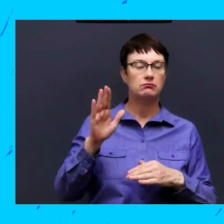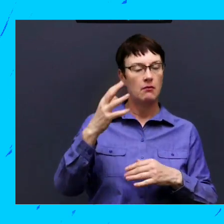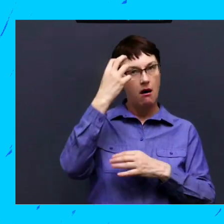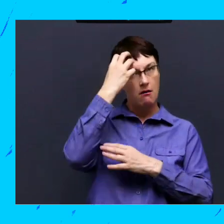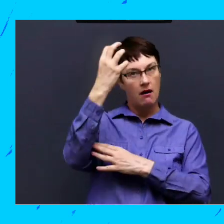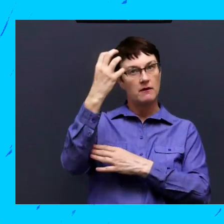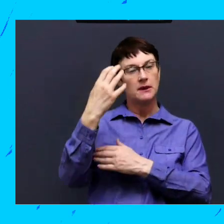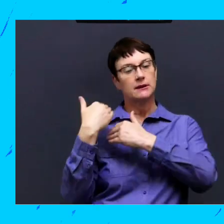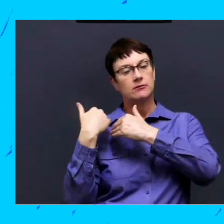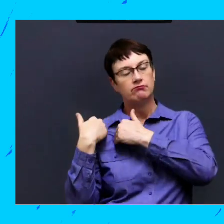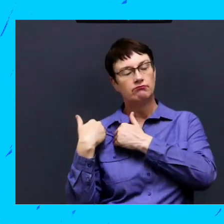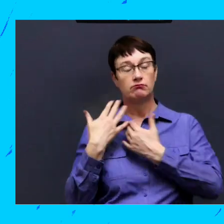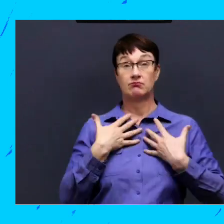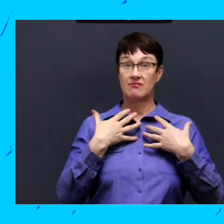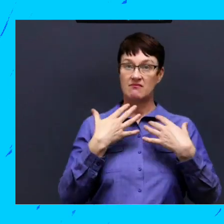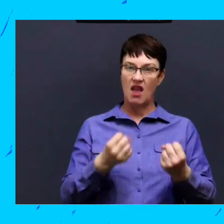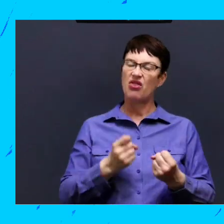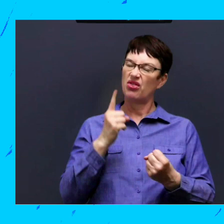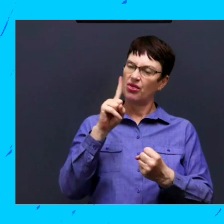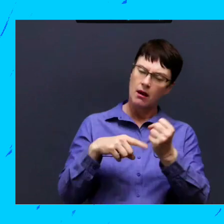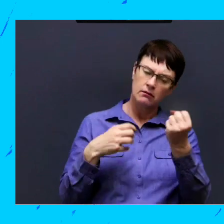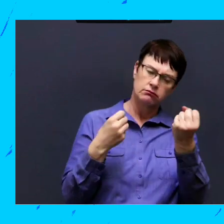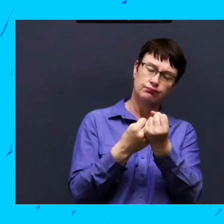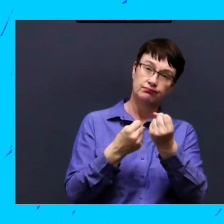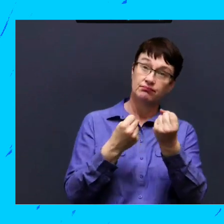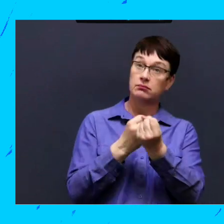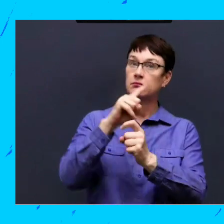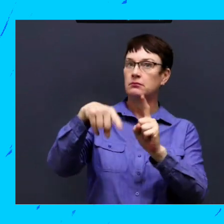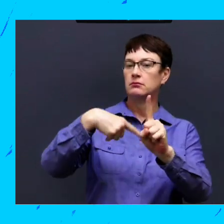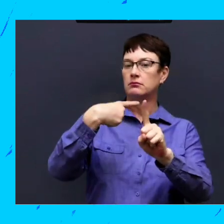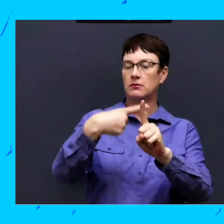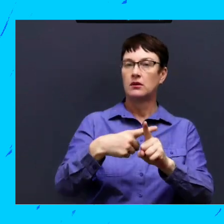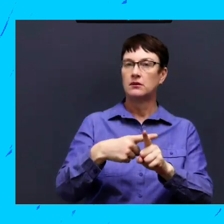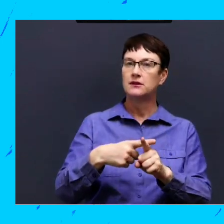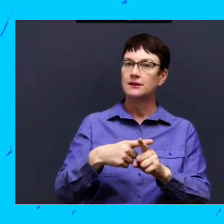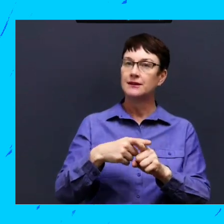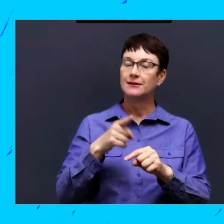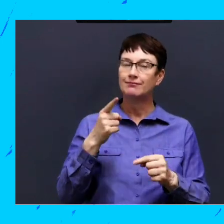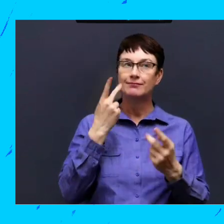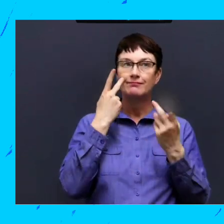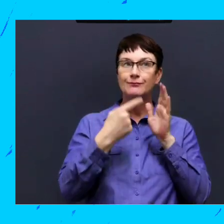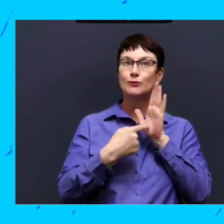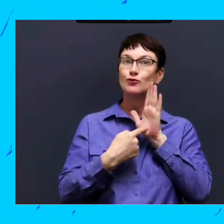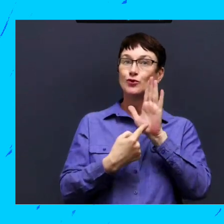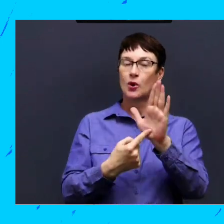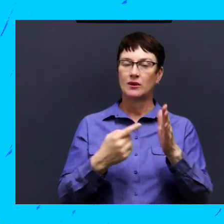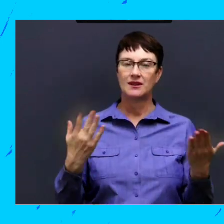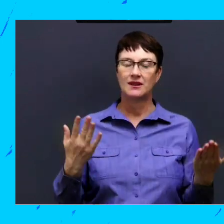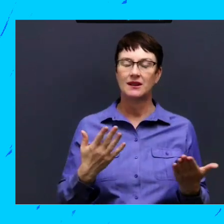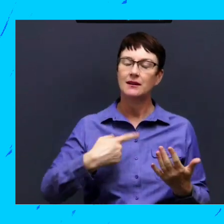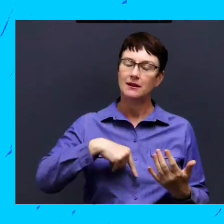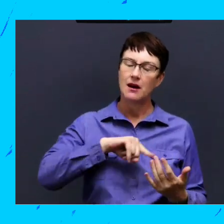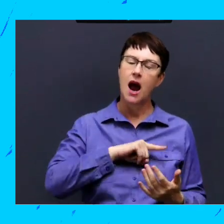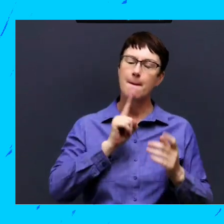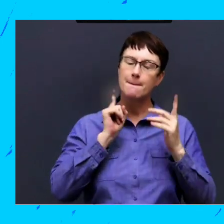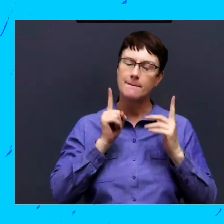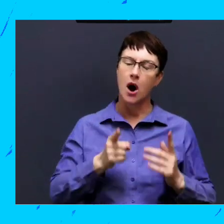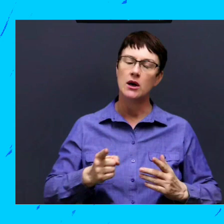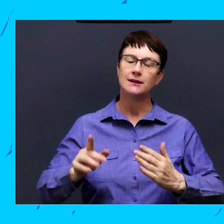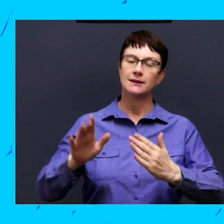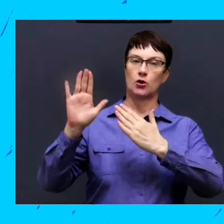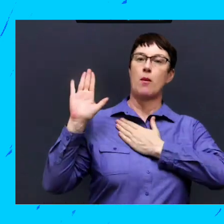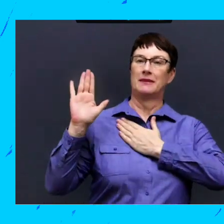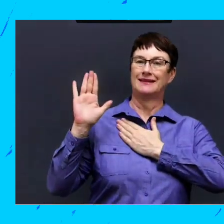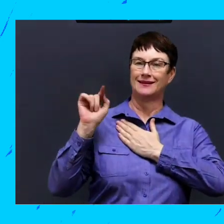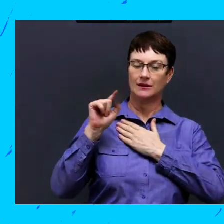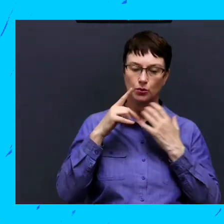de salud regional y también nos muestra cómo necesitamos más compromiso. Así que a